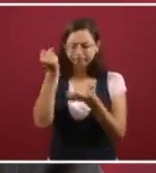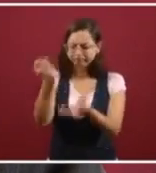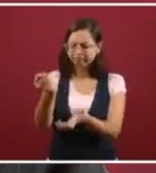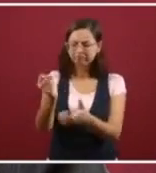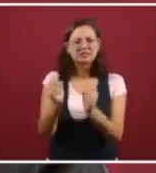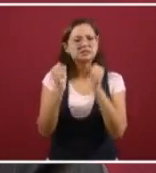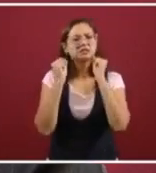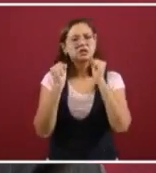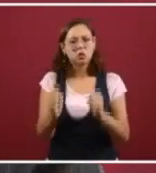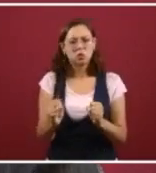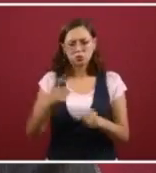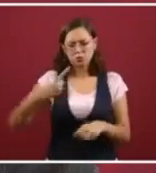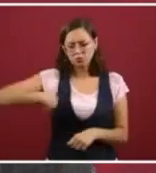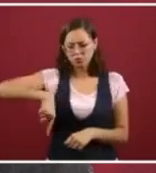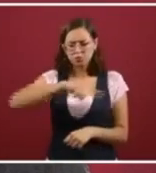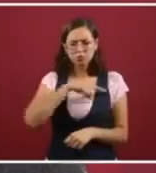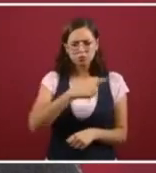aquí,